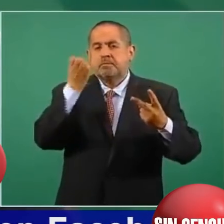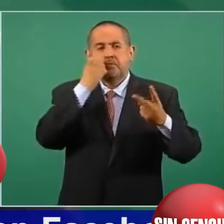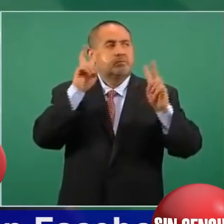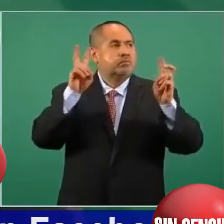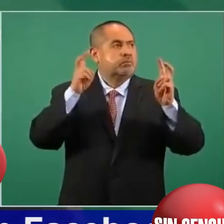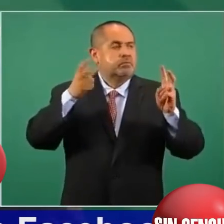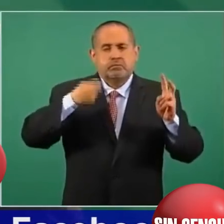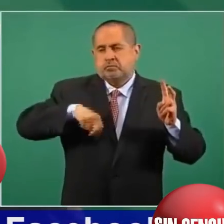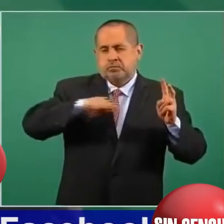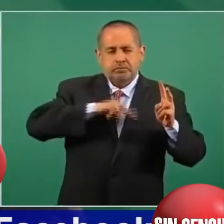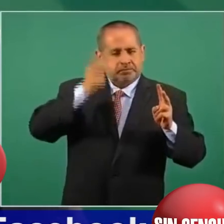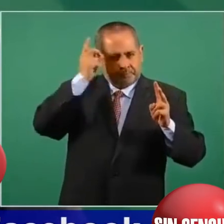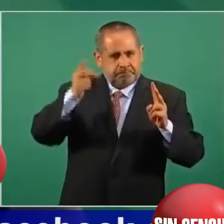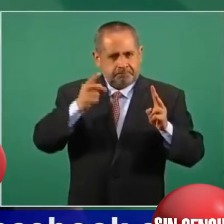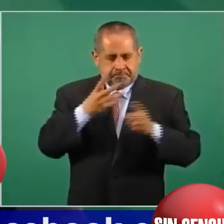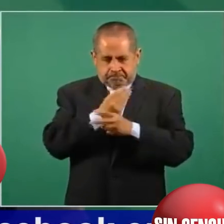nuestra.